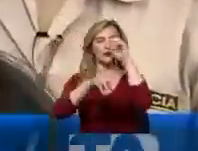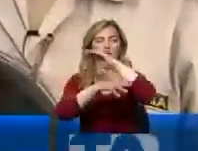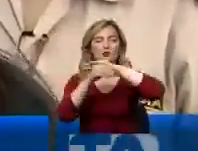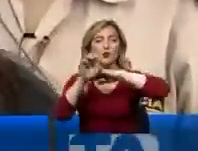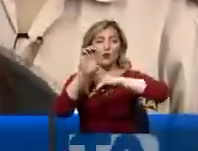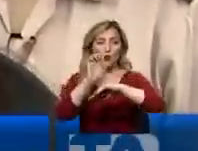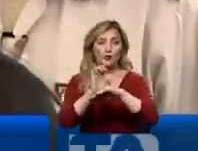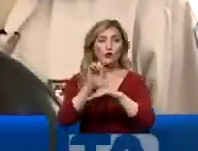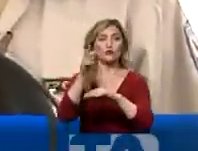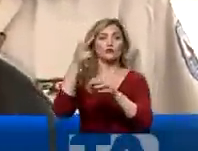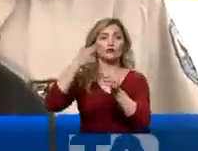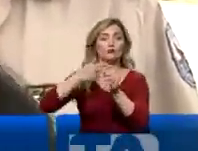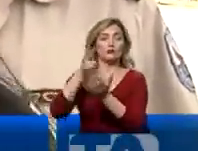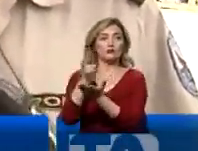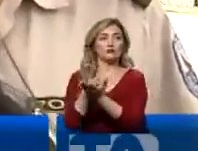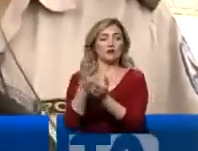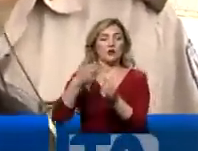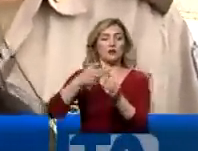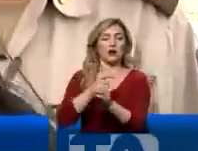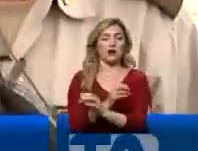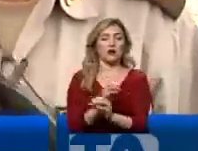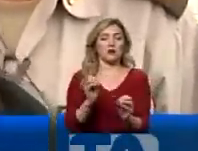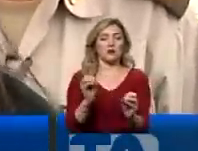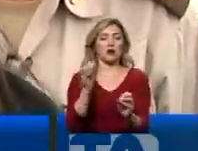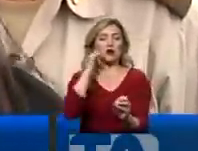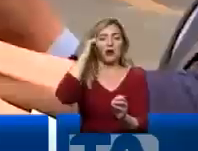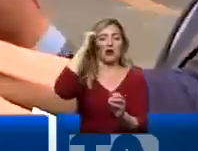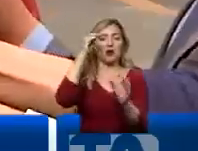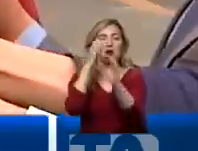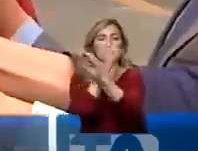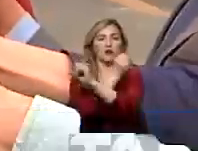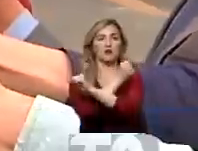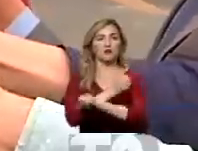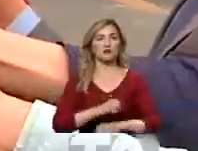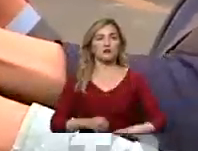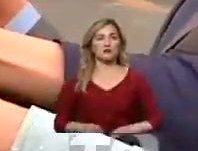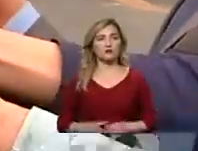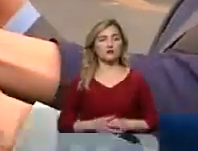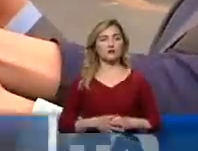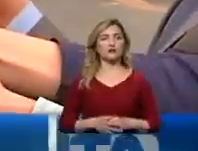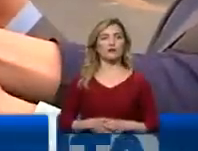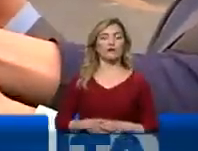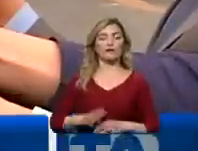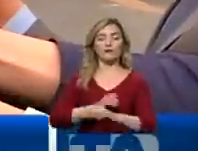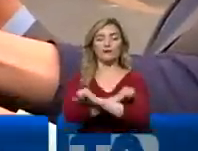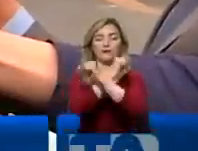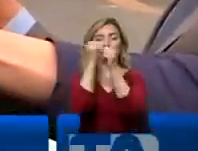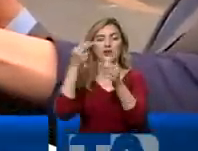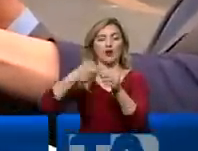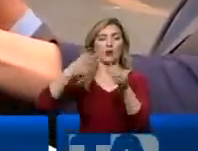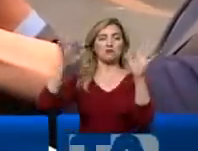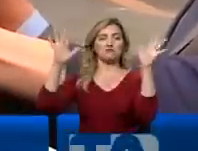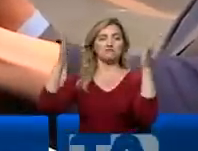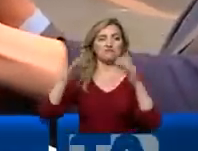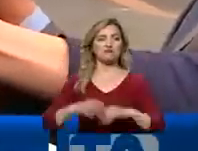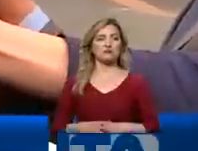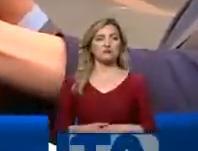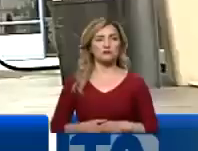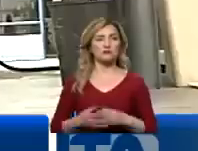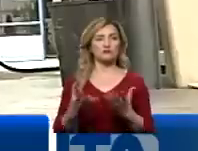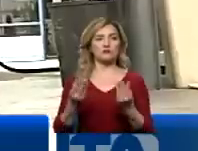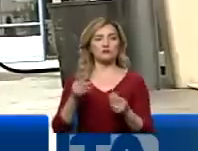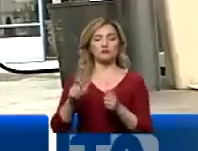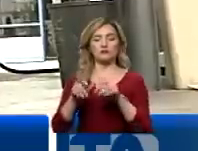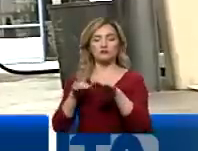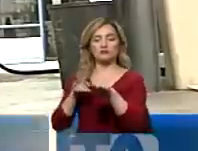gasolinera de Petroecuador, se ha acabado ya el combustible la noche de ayer. Y sí tuvimos desabastecimiento hoy en la mañana por la alta afluencia de